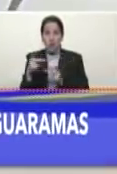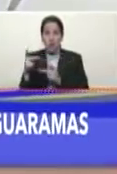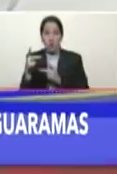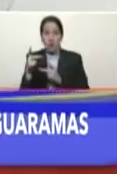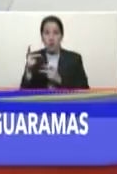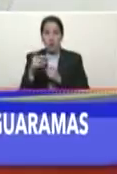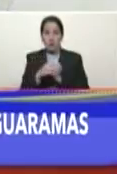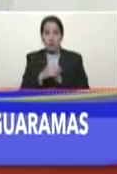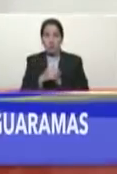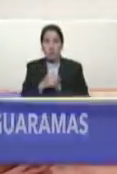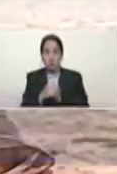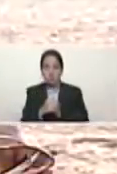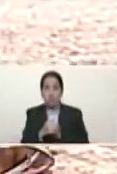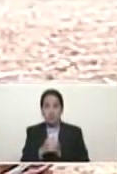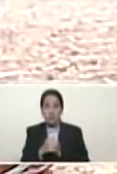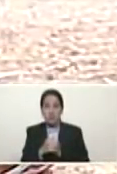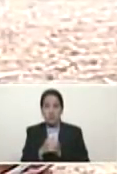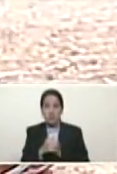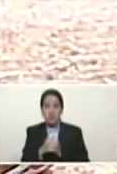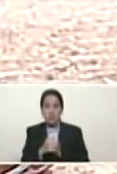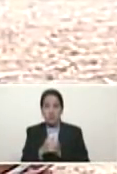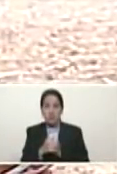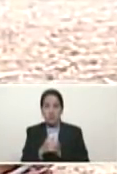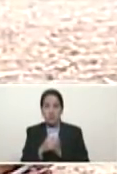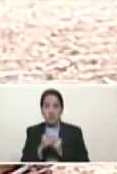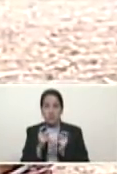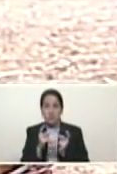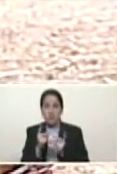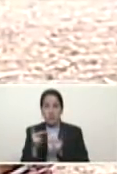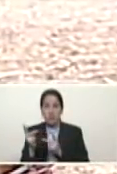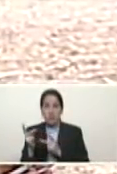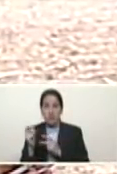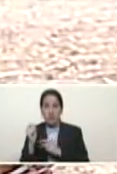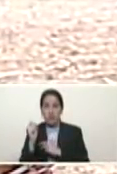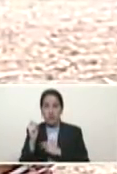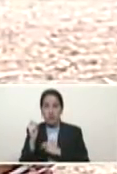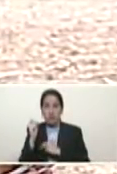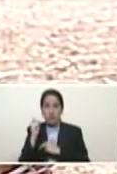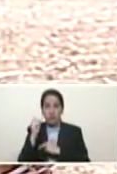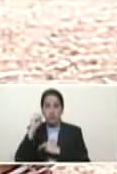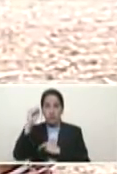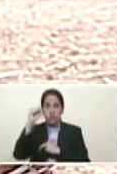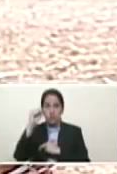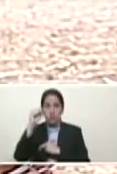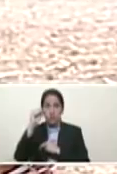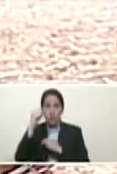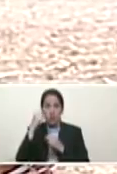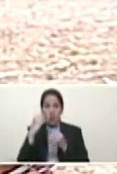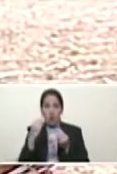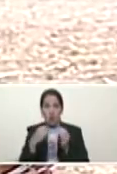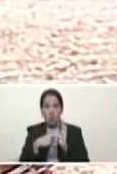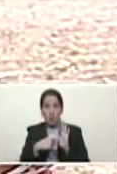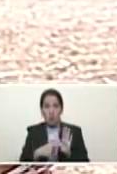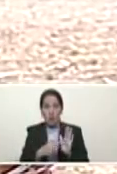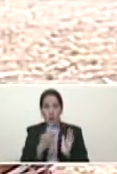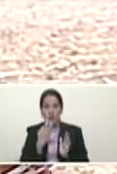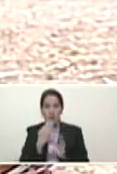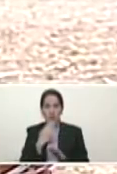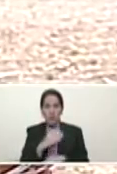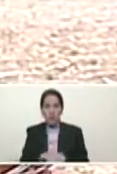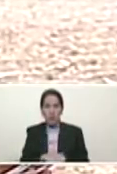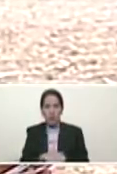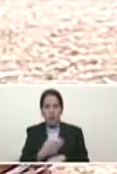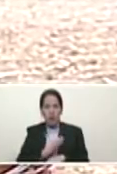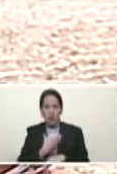venceremos. Venceremos, compañero gobernador, ahí está. Seguir el ejemplo de estos gobernadores,